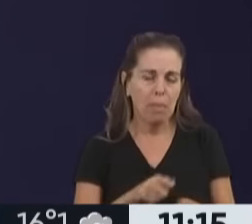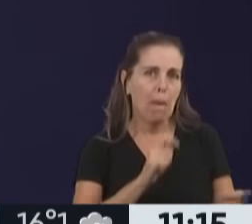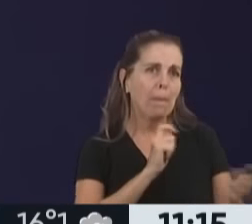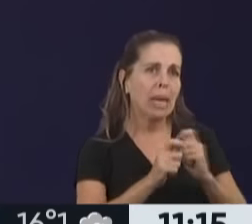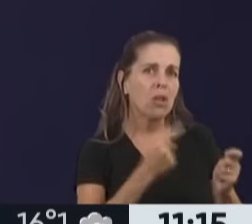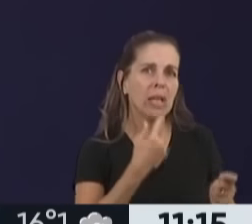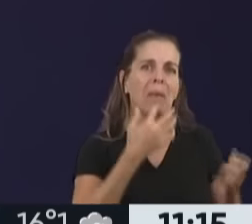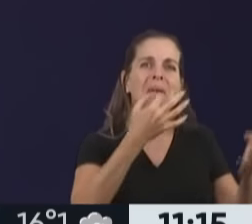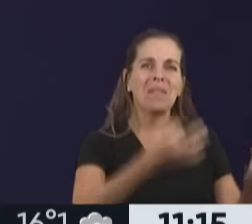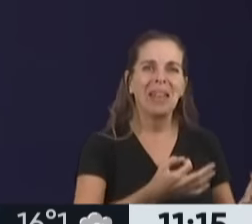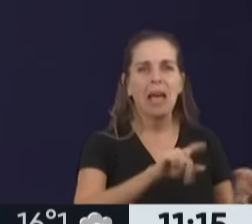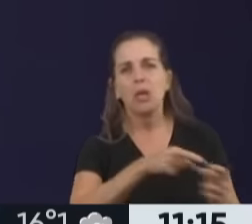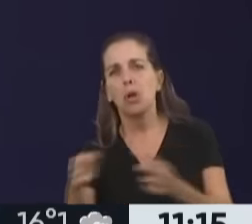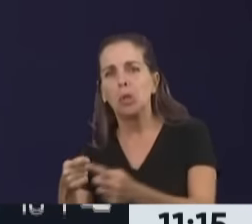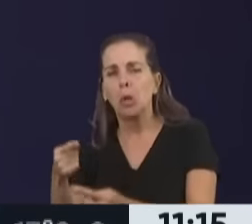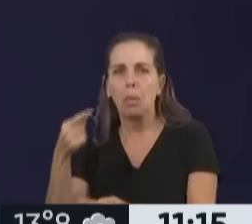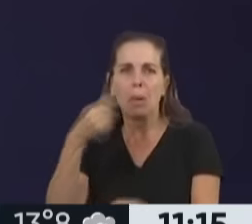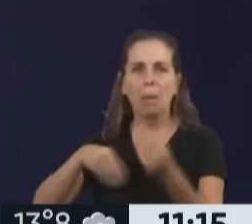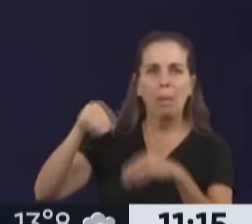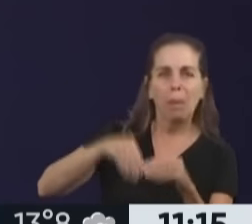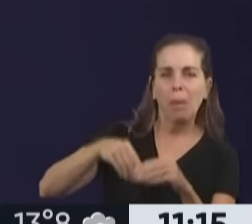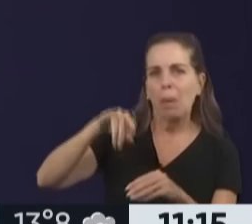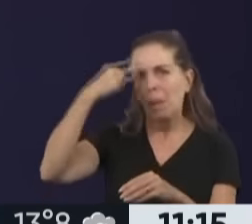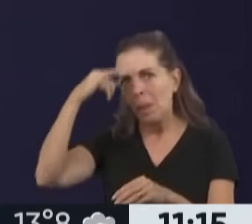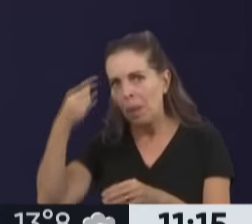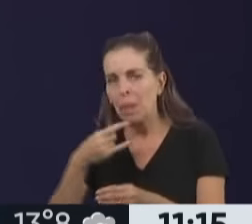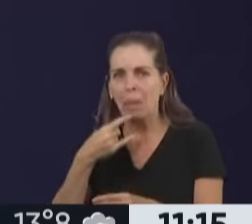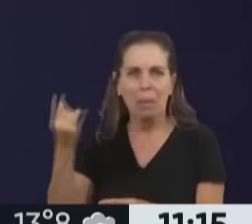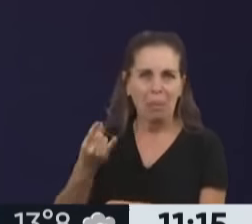no cuando la verdad es un